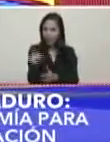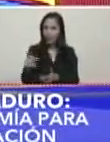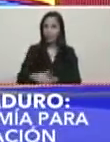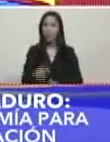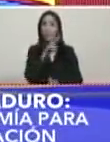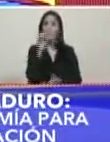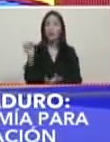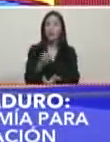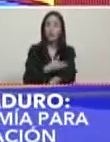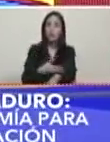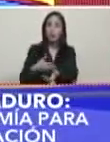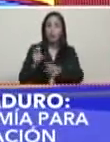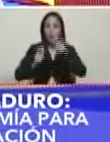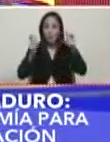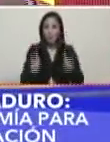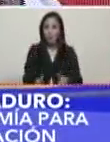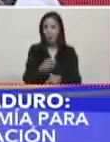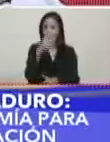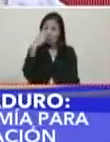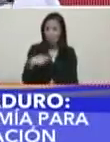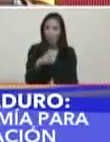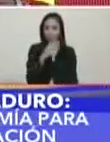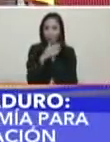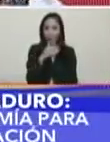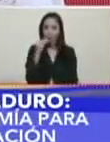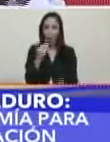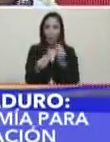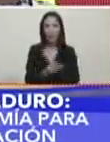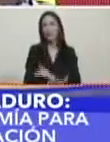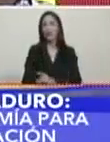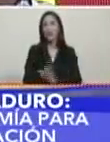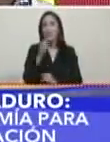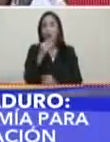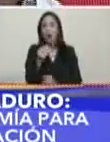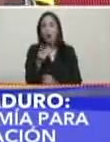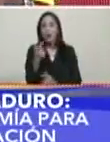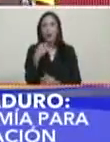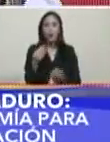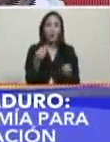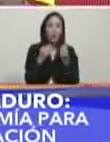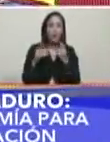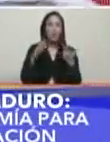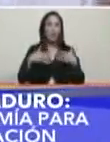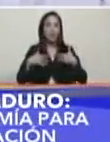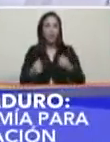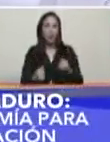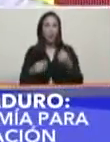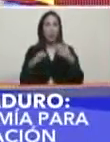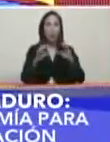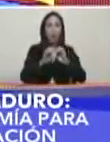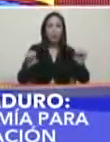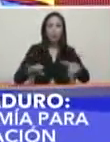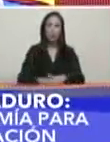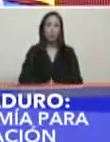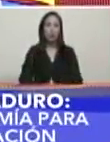20 millones de pobres que no tienen derecho al trabajo, a la vivienda, a la salud, a la alimentación en